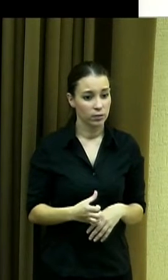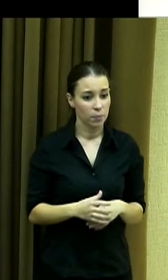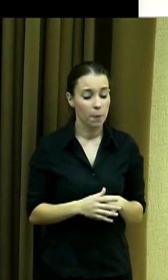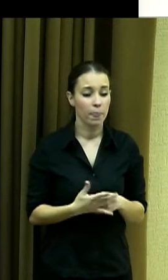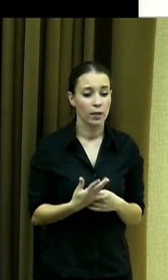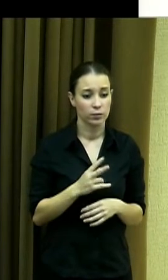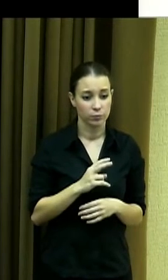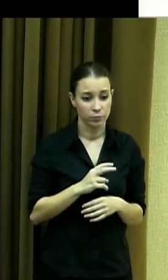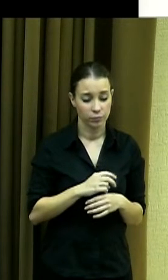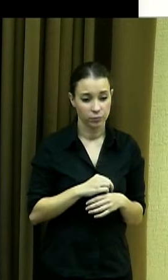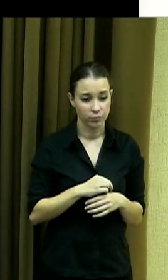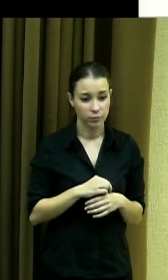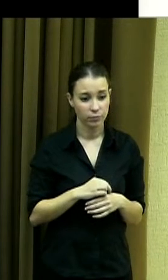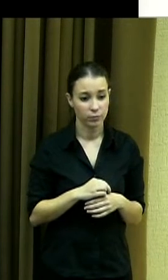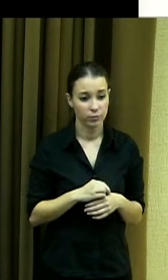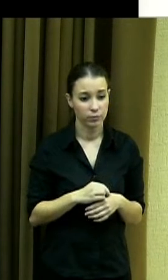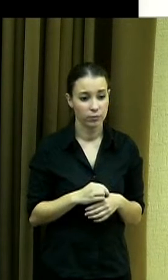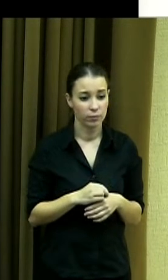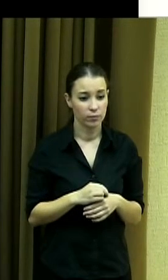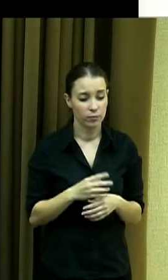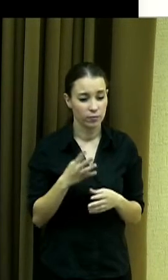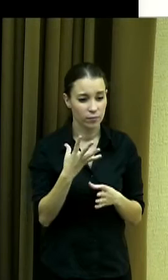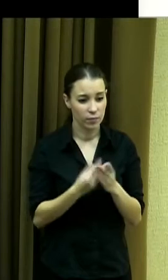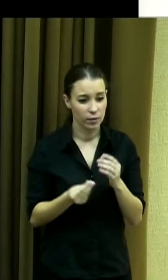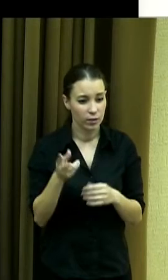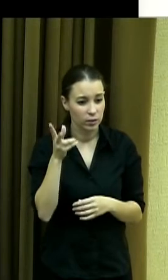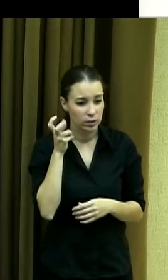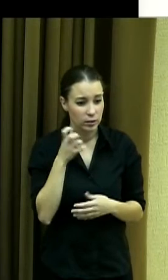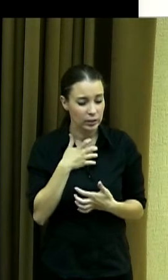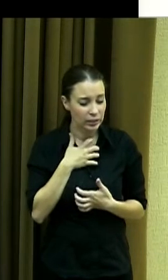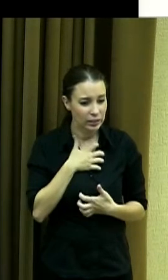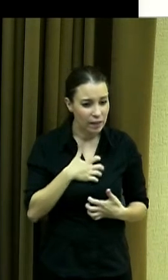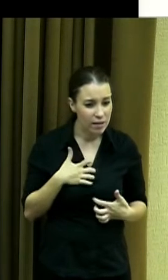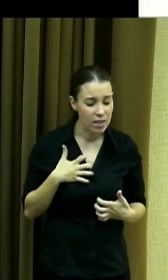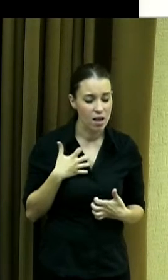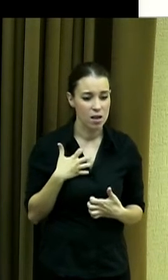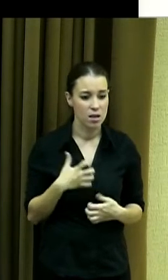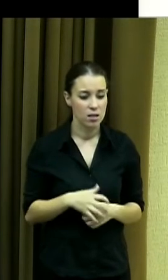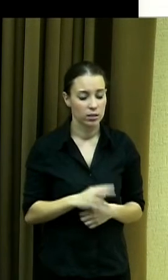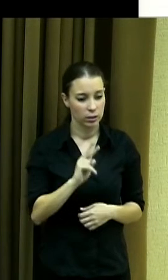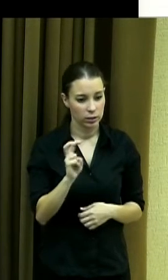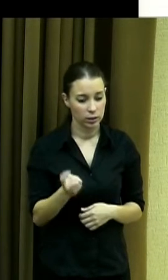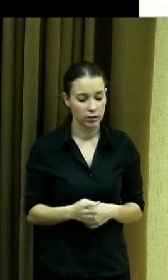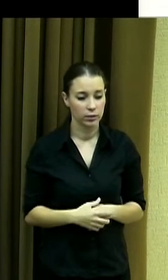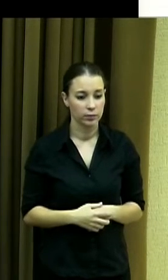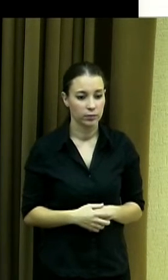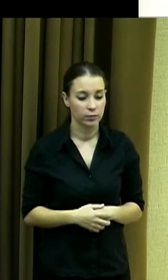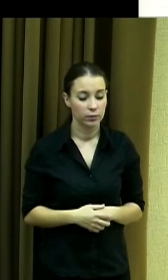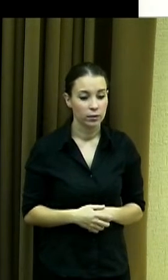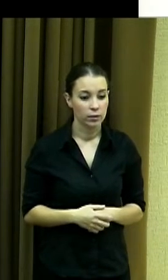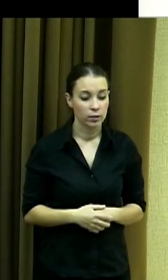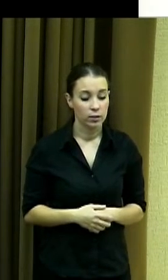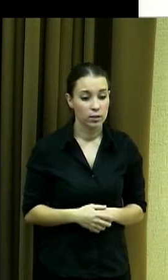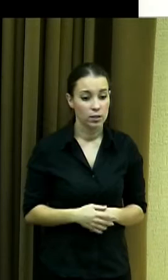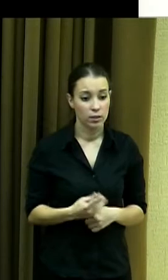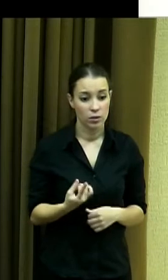emocional, cierta irritabilidad, baja tolerancia a la frustración, etcétera. Y lo que les lleva a